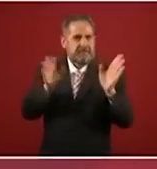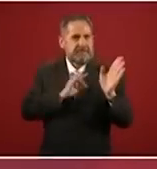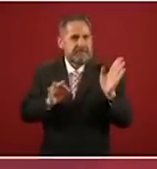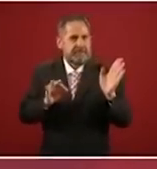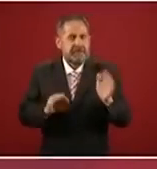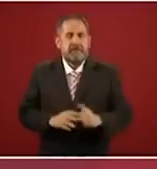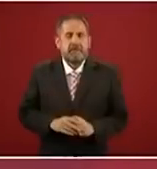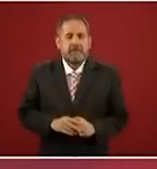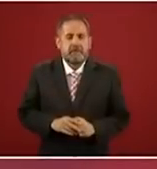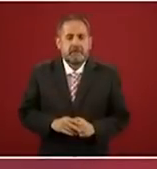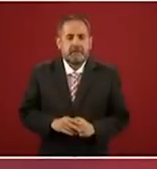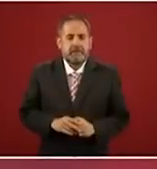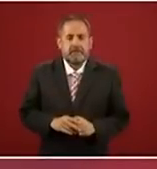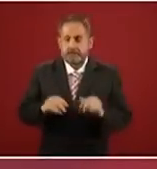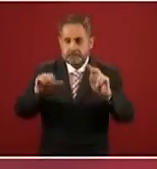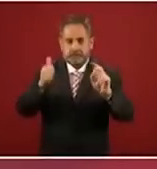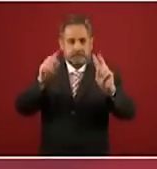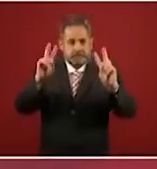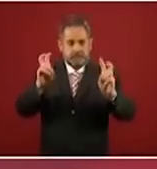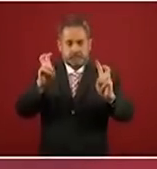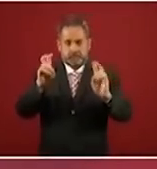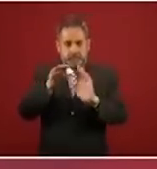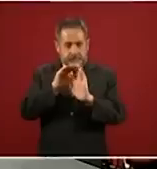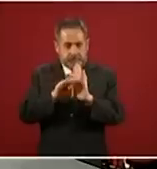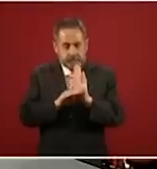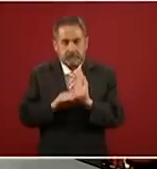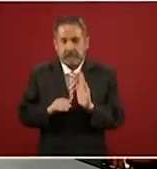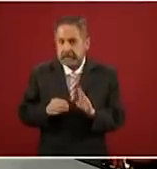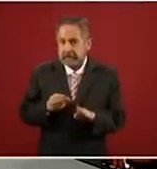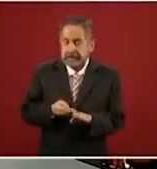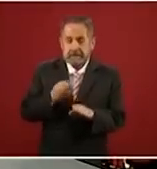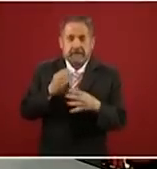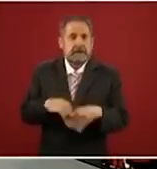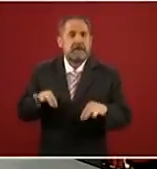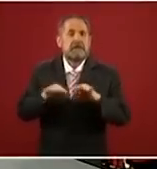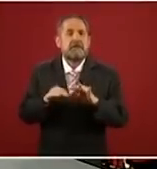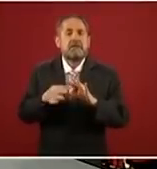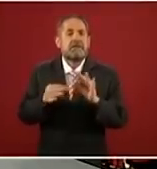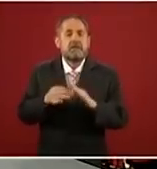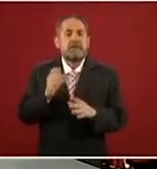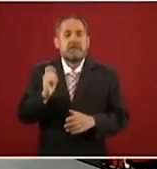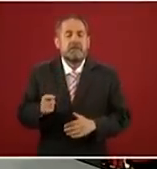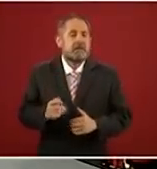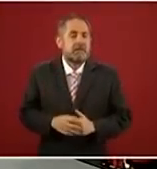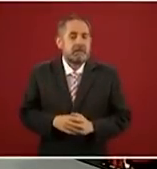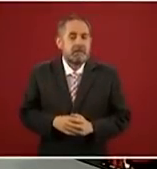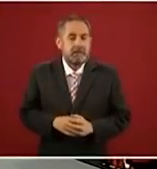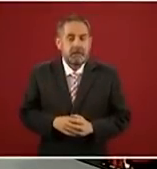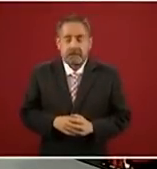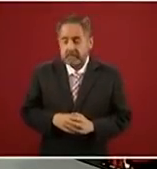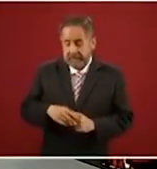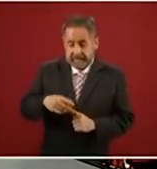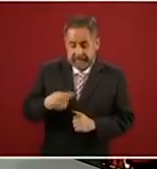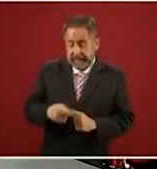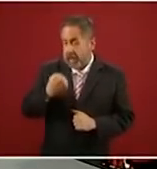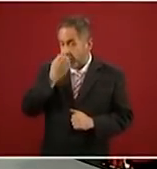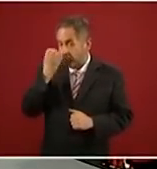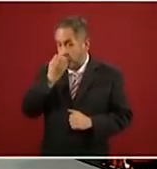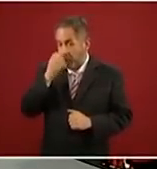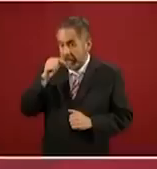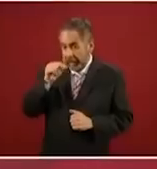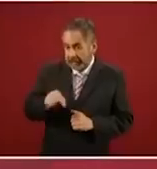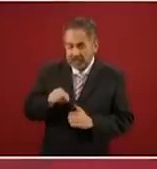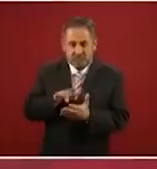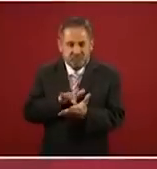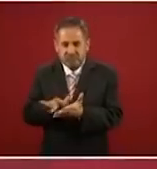otro tema que es muy importante que en la propia escuela estamos impulsando